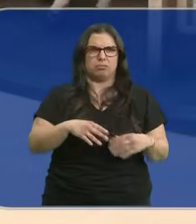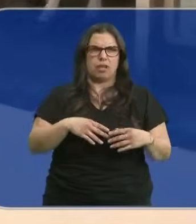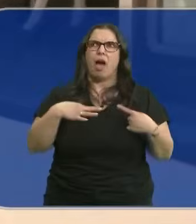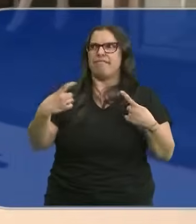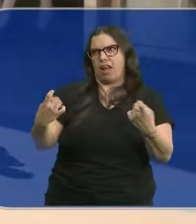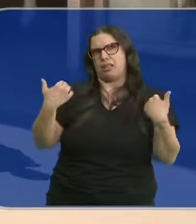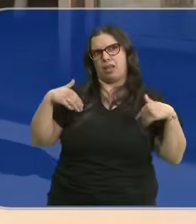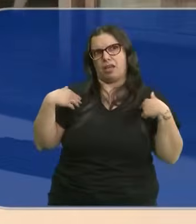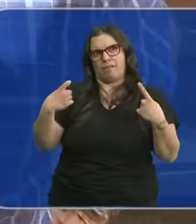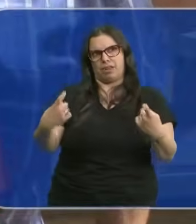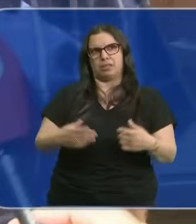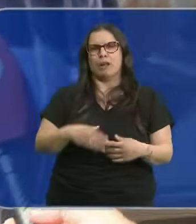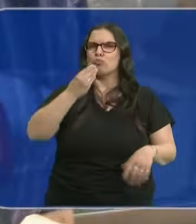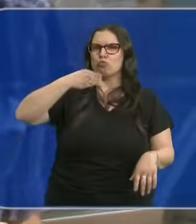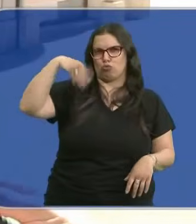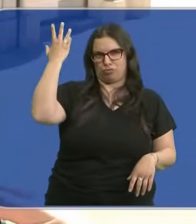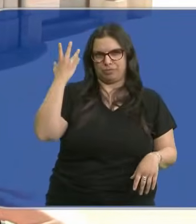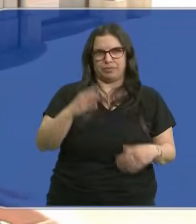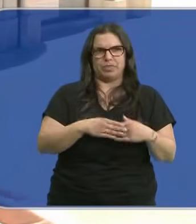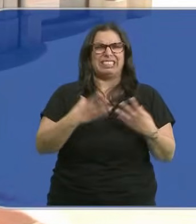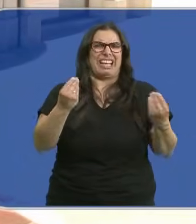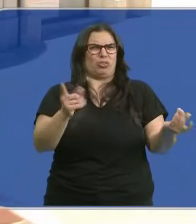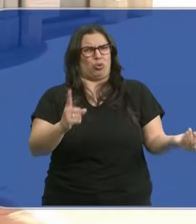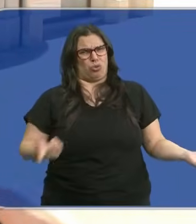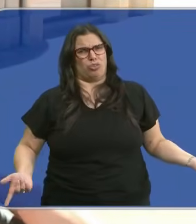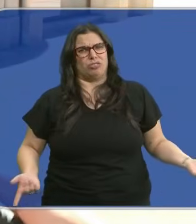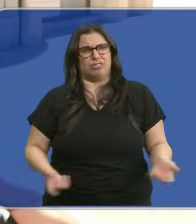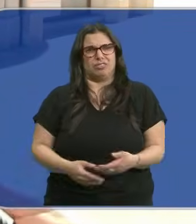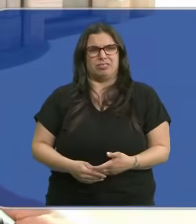Hacía falta. Mucho mejor esto, sí. Pero no tanto.